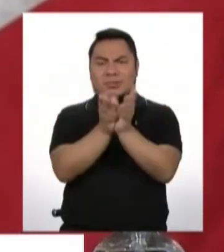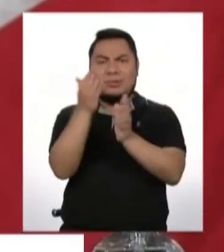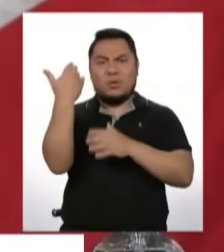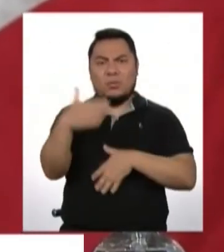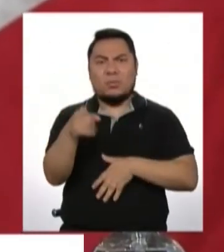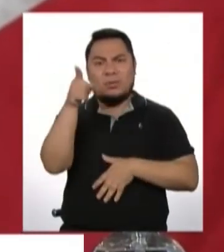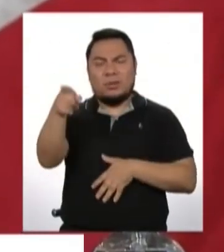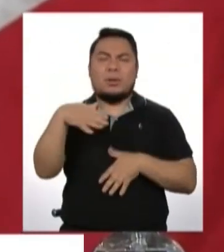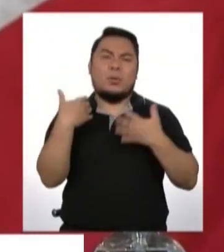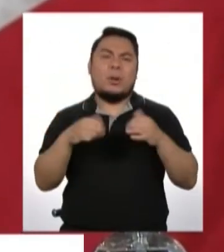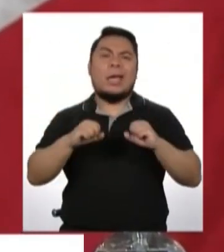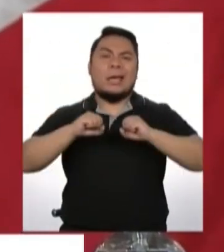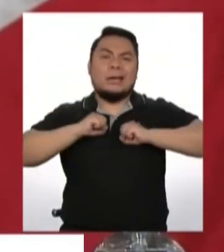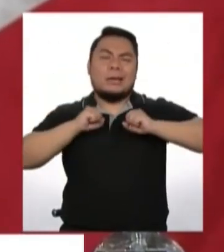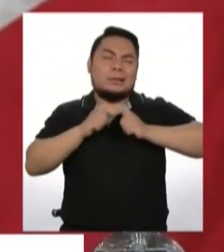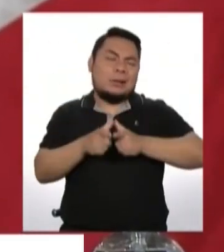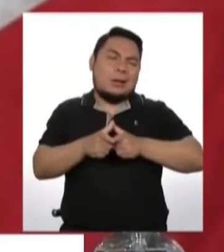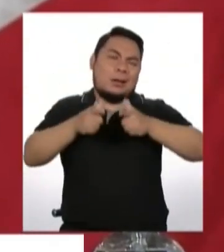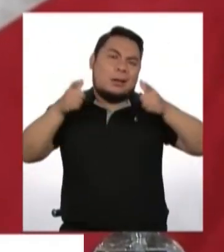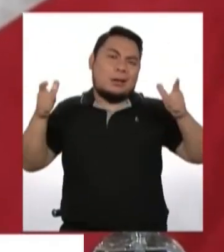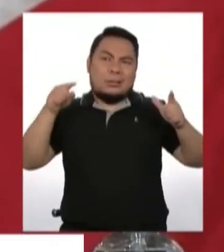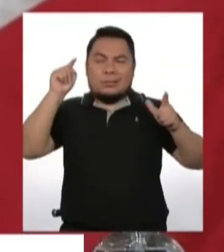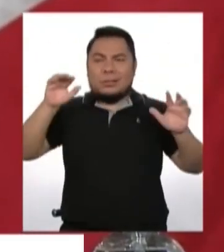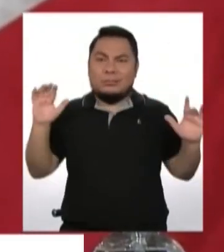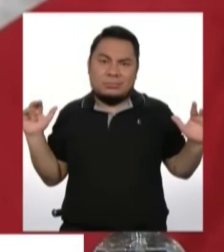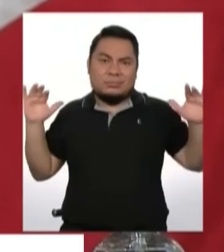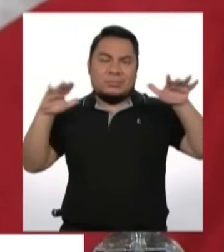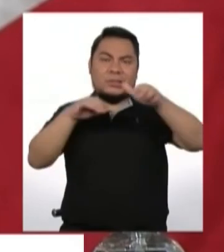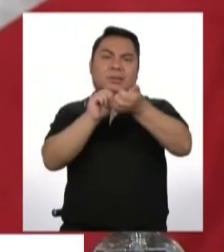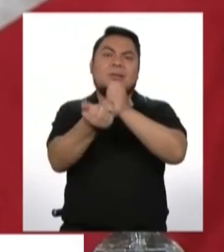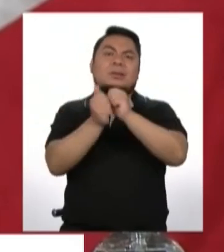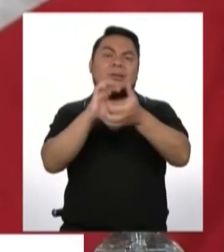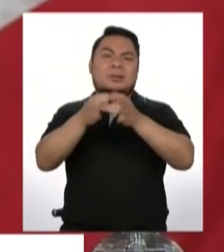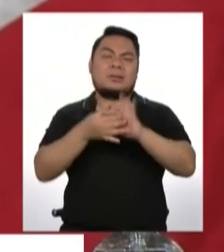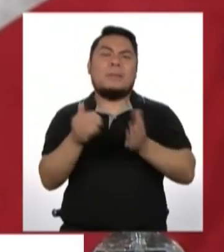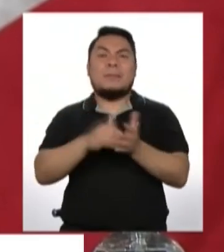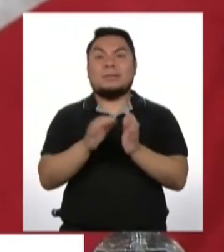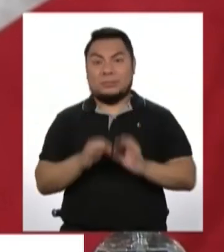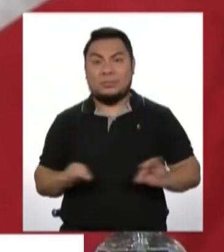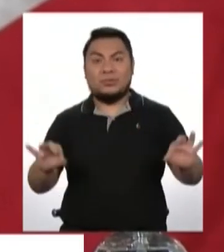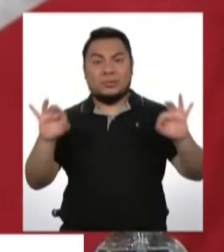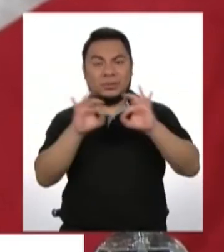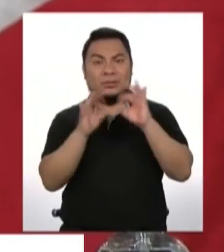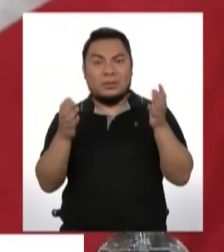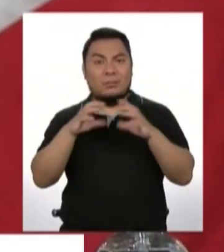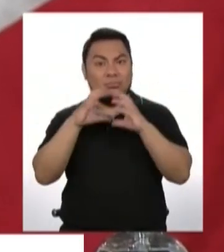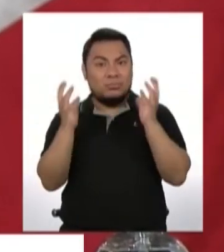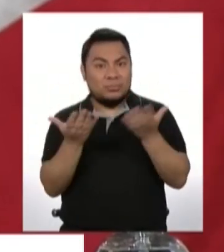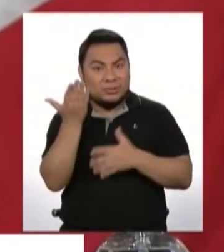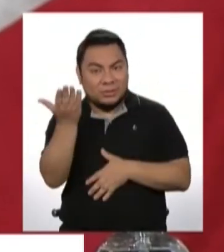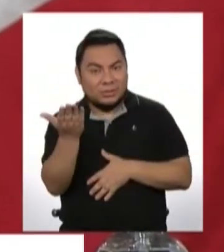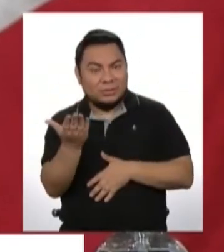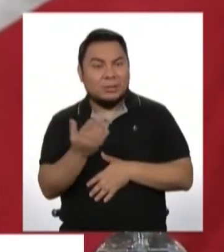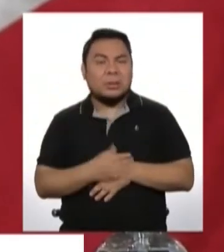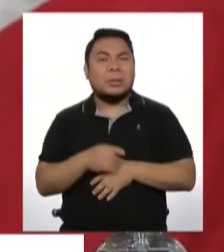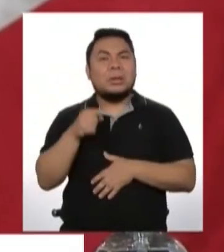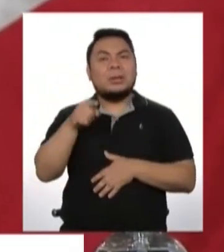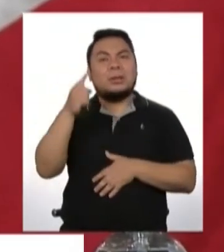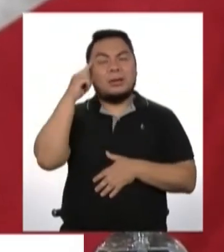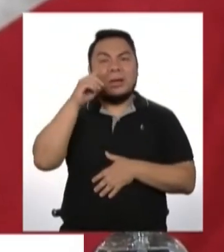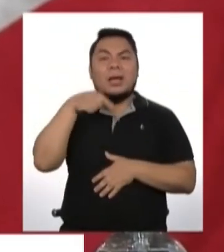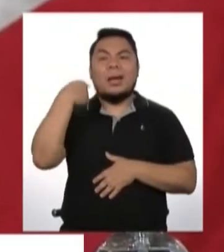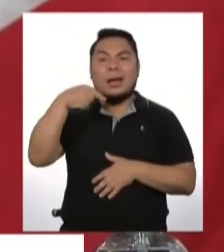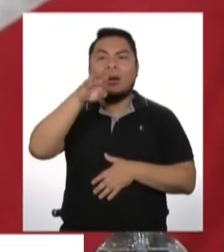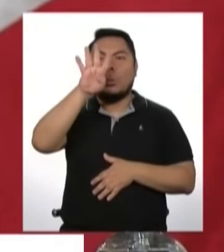el espectáculo y de la competencia deportiva más importante del mundo. Y cada